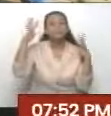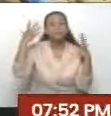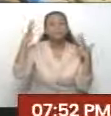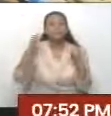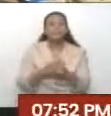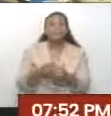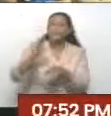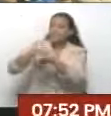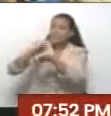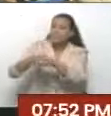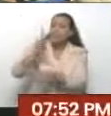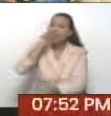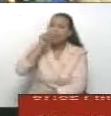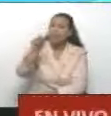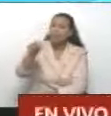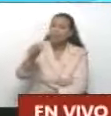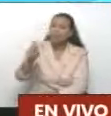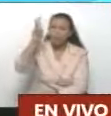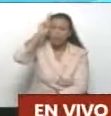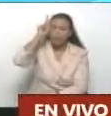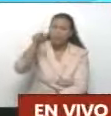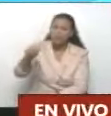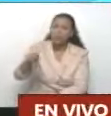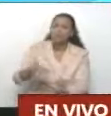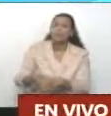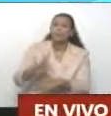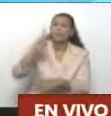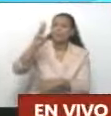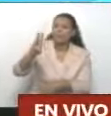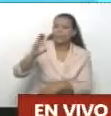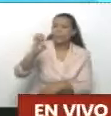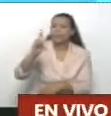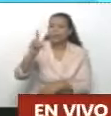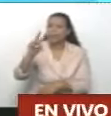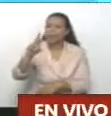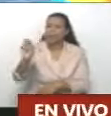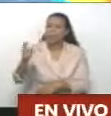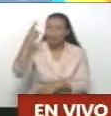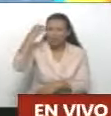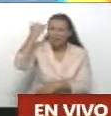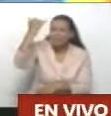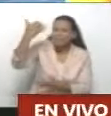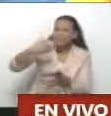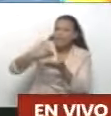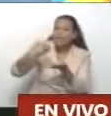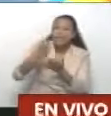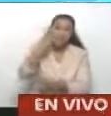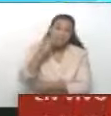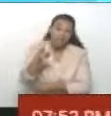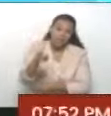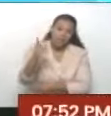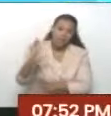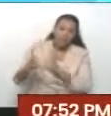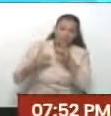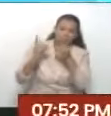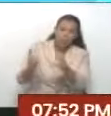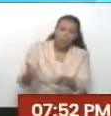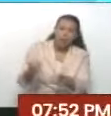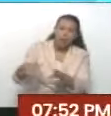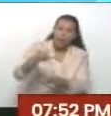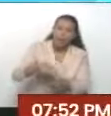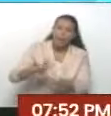Profesor Pedro Sassone, todas estas ideas nacieron de la experiencia que ustedes desarrollaron